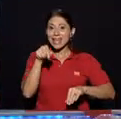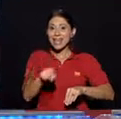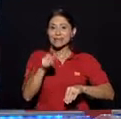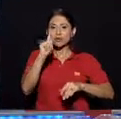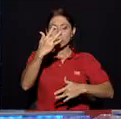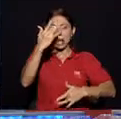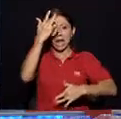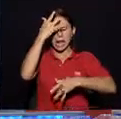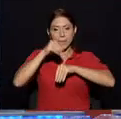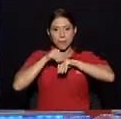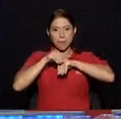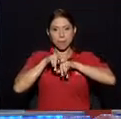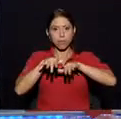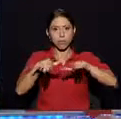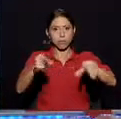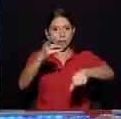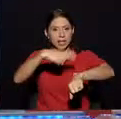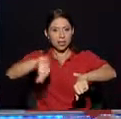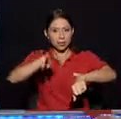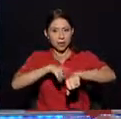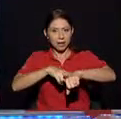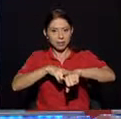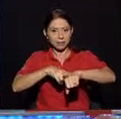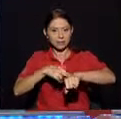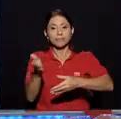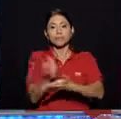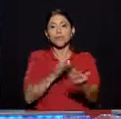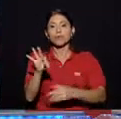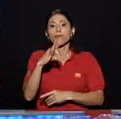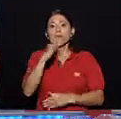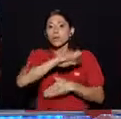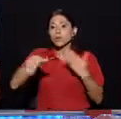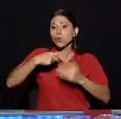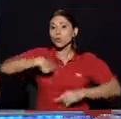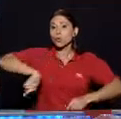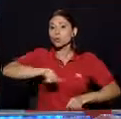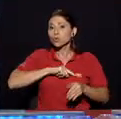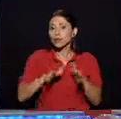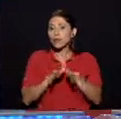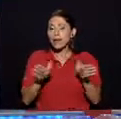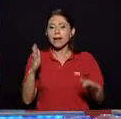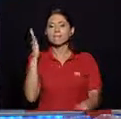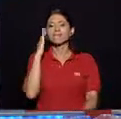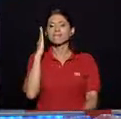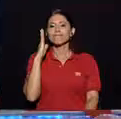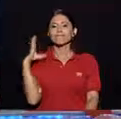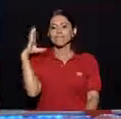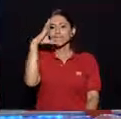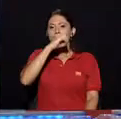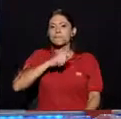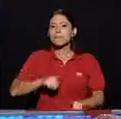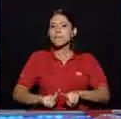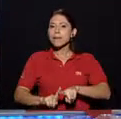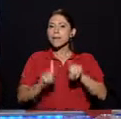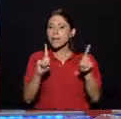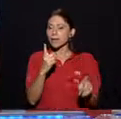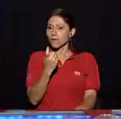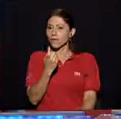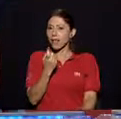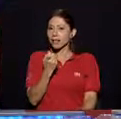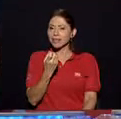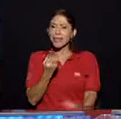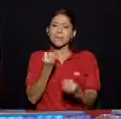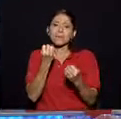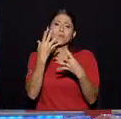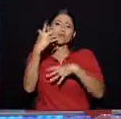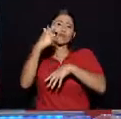una epidemia nacional, de la que de alguna forma todos y todas estamos conscientes, pero nos falta